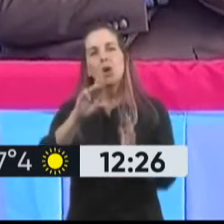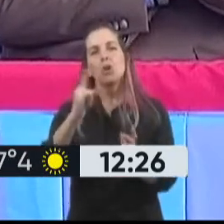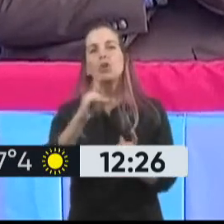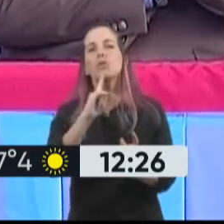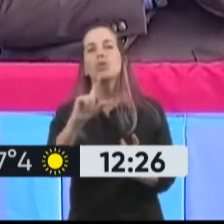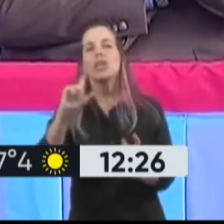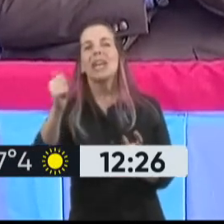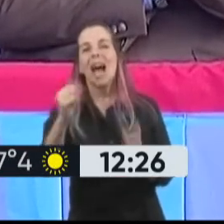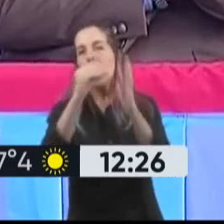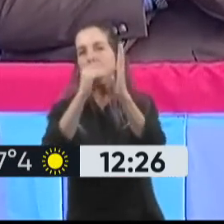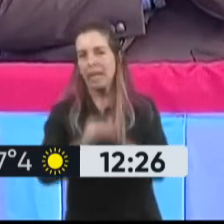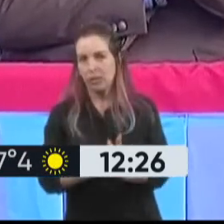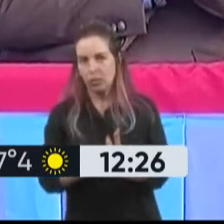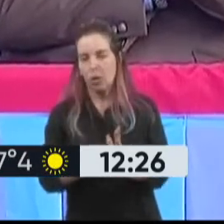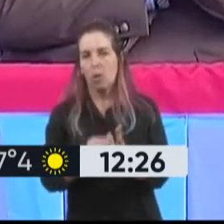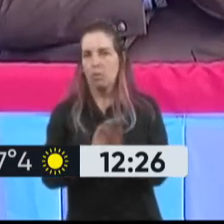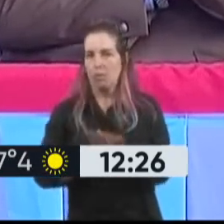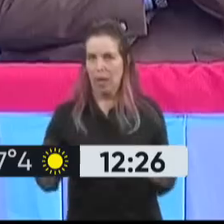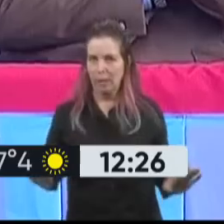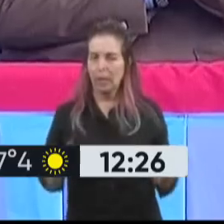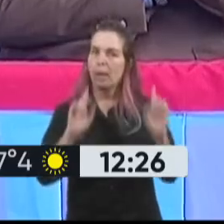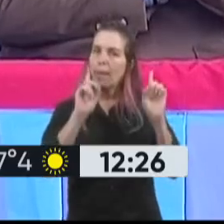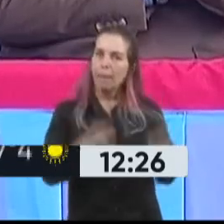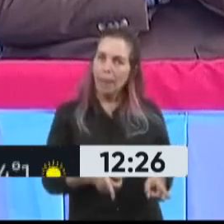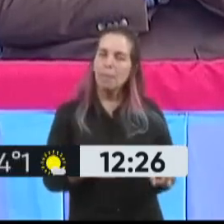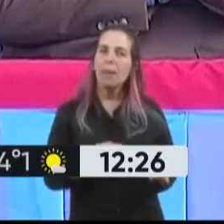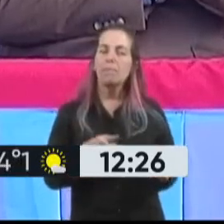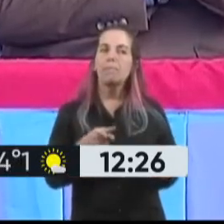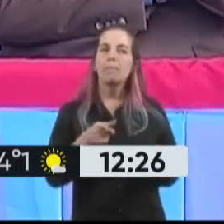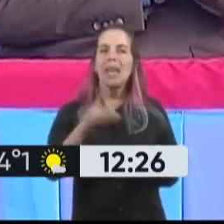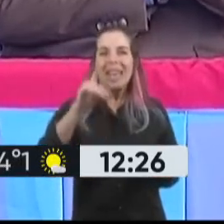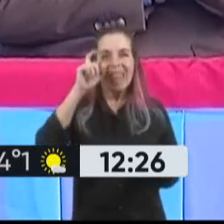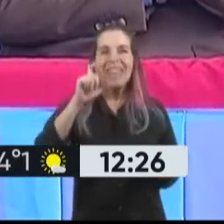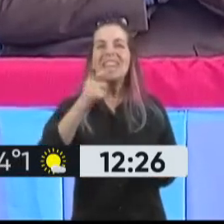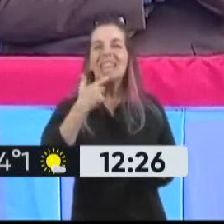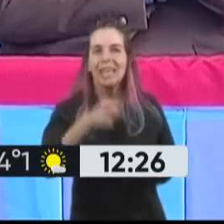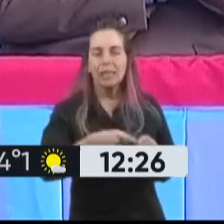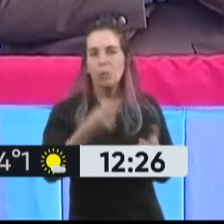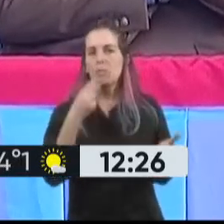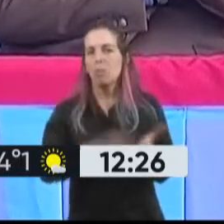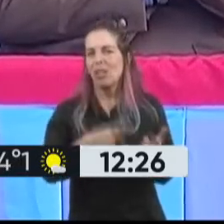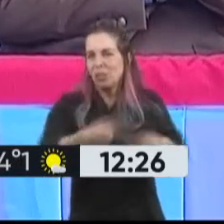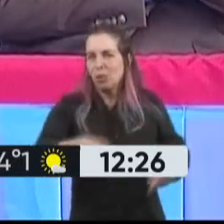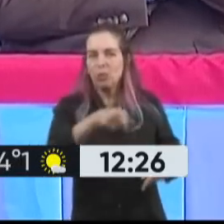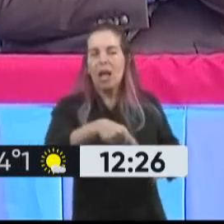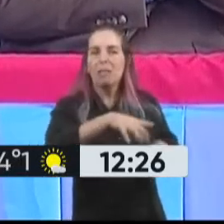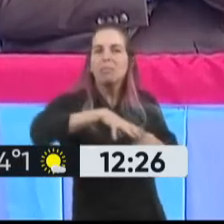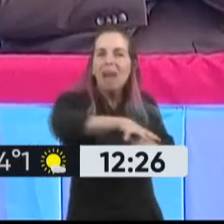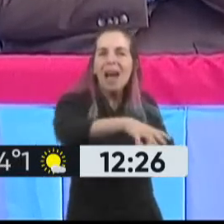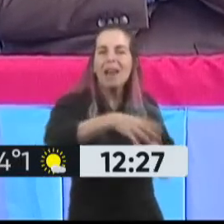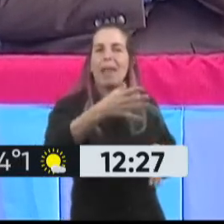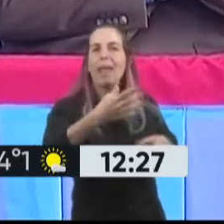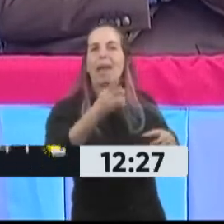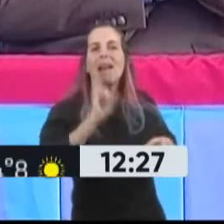Vamos a extender de forma indefinida la eliminación de las DEX al sector lácteo. Además,